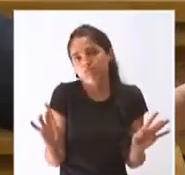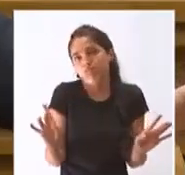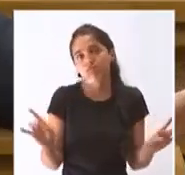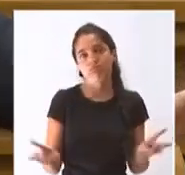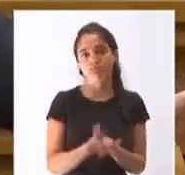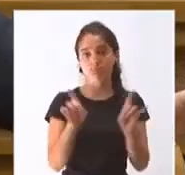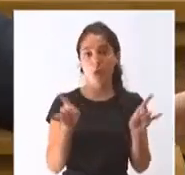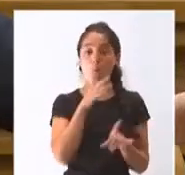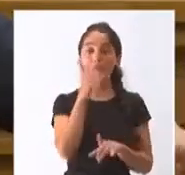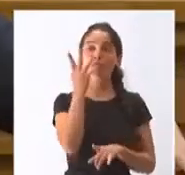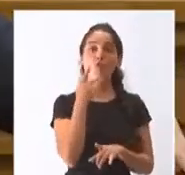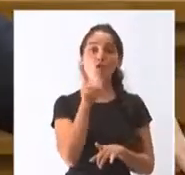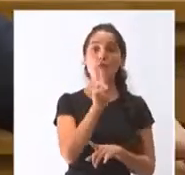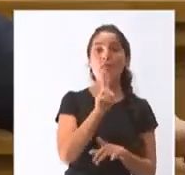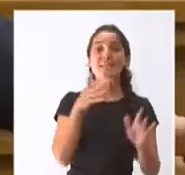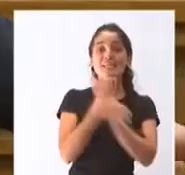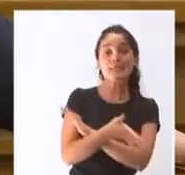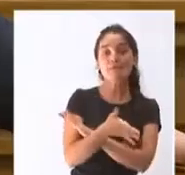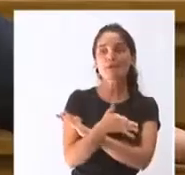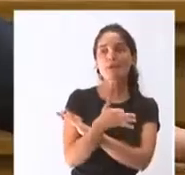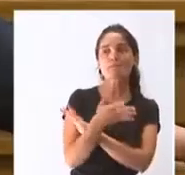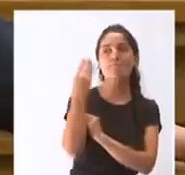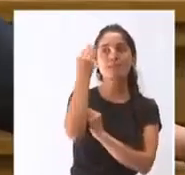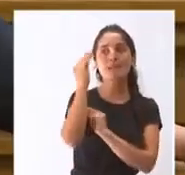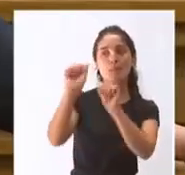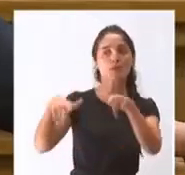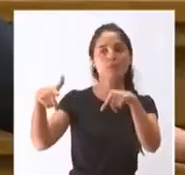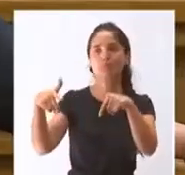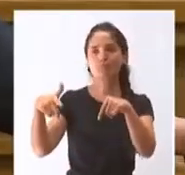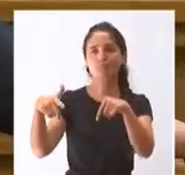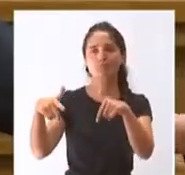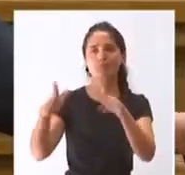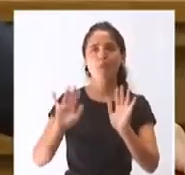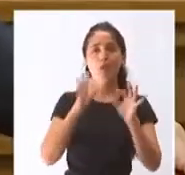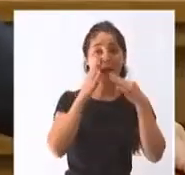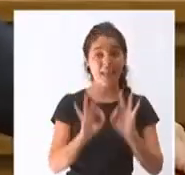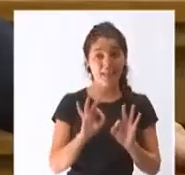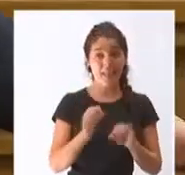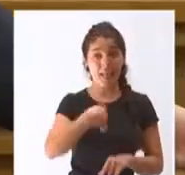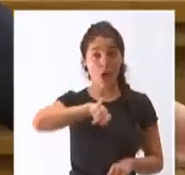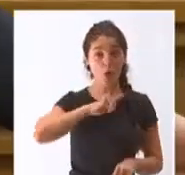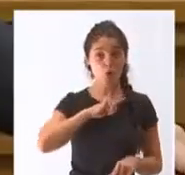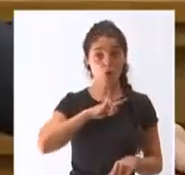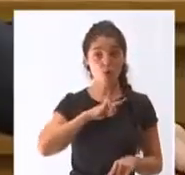identificarse con lo que uno piensa pero realmente pero realmente nosotros